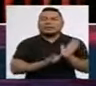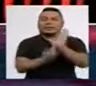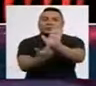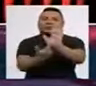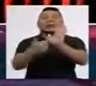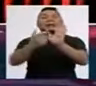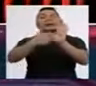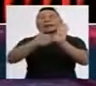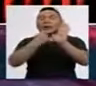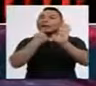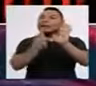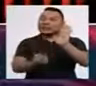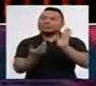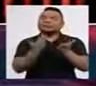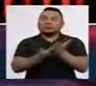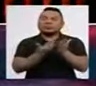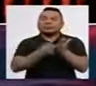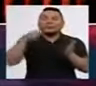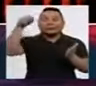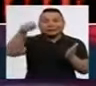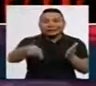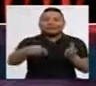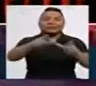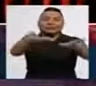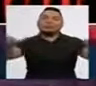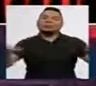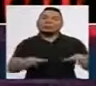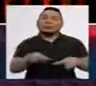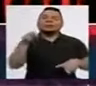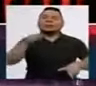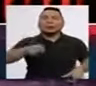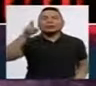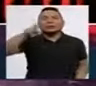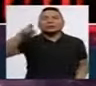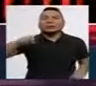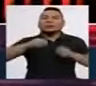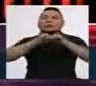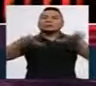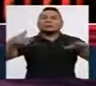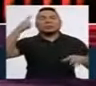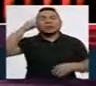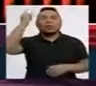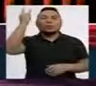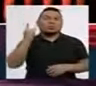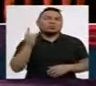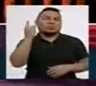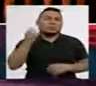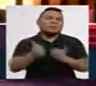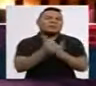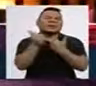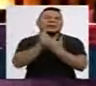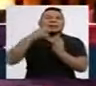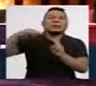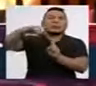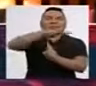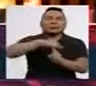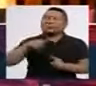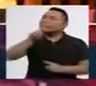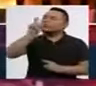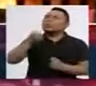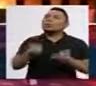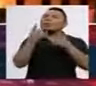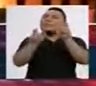que sustenta que en esta situación de emergencia necesitamos esta declaratoria de emergencia ambiental. Más o menos, ¿por cuánto tiempo se estima que las personas que